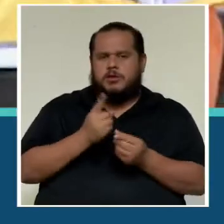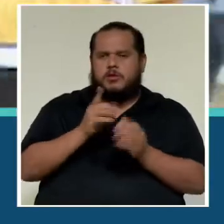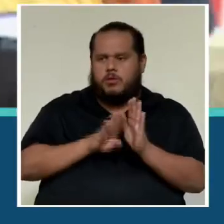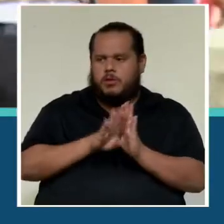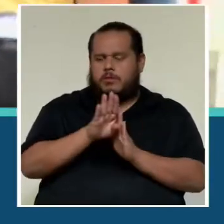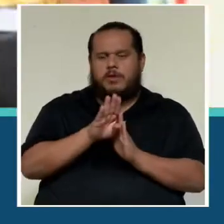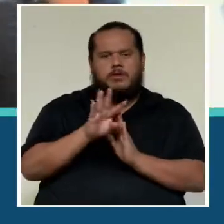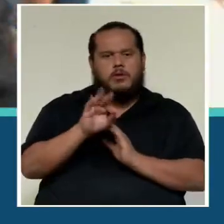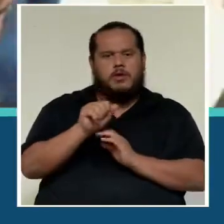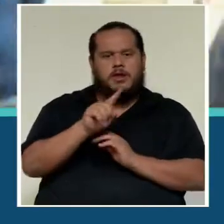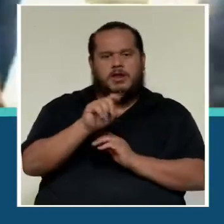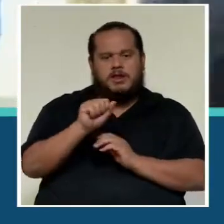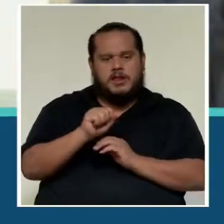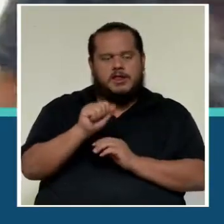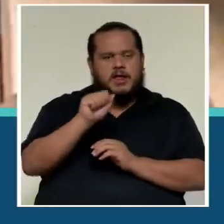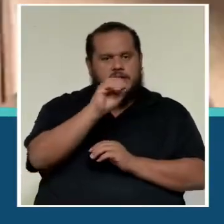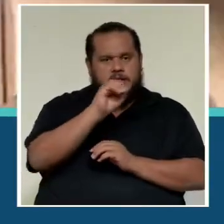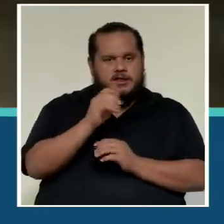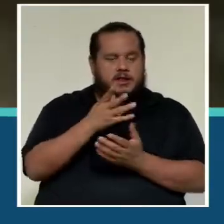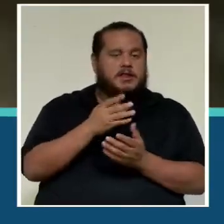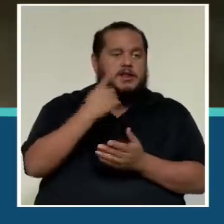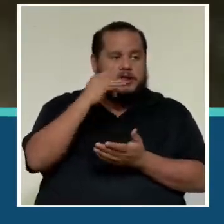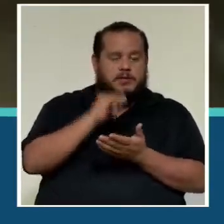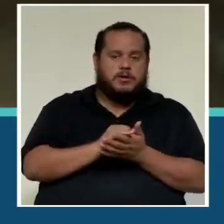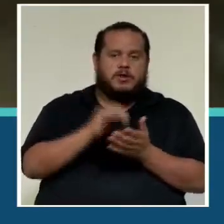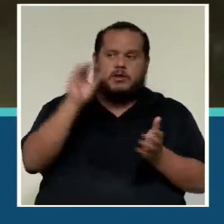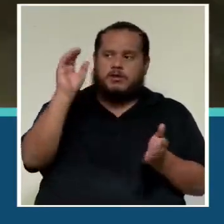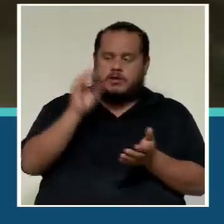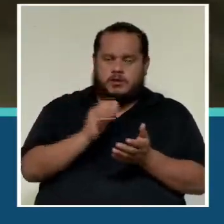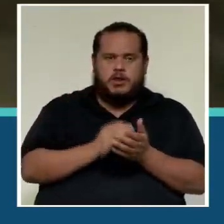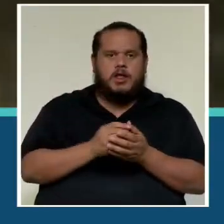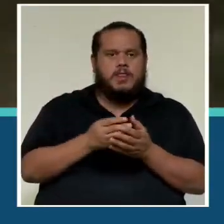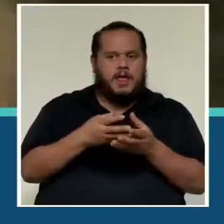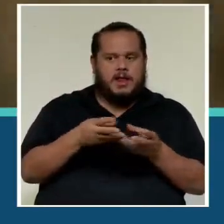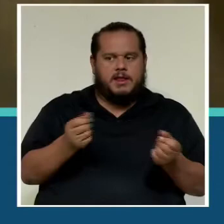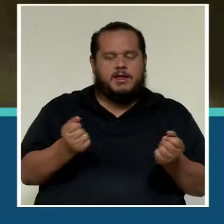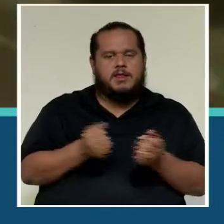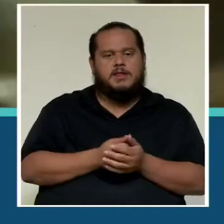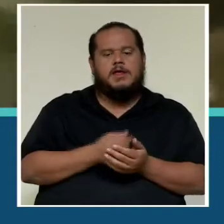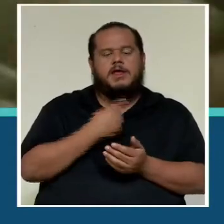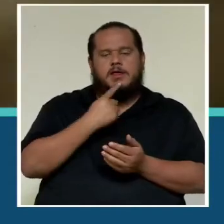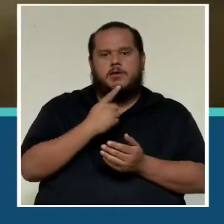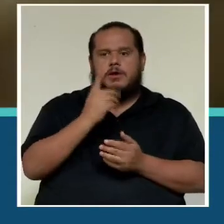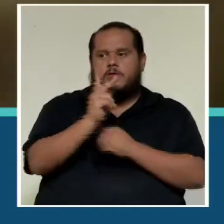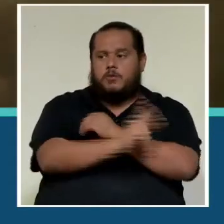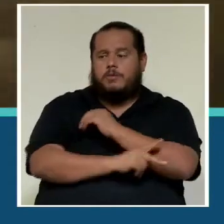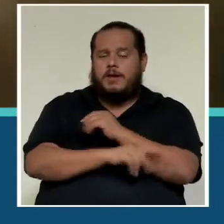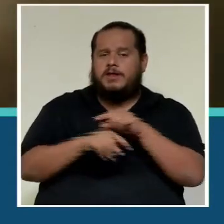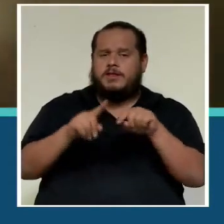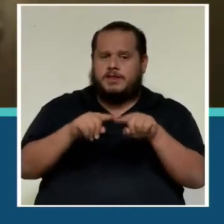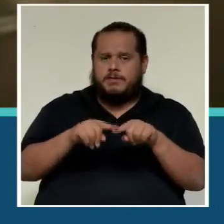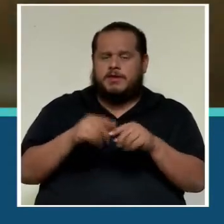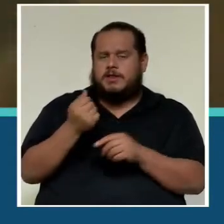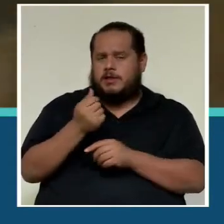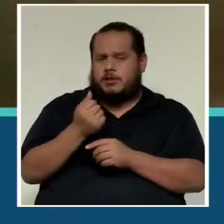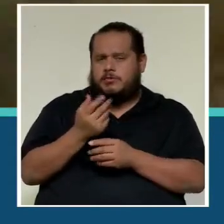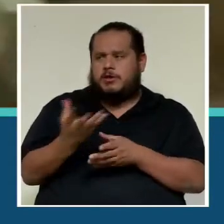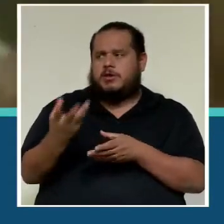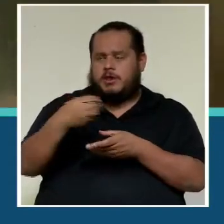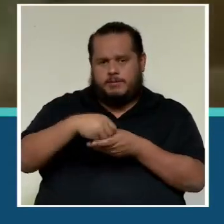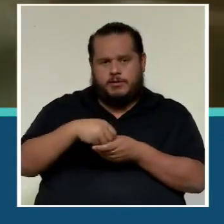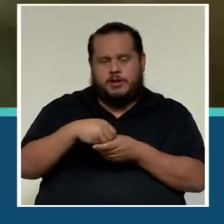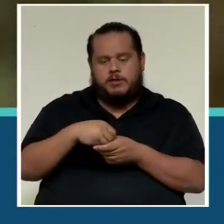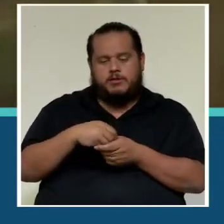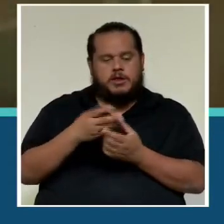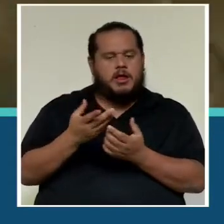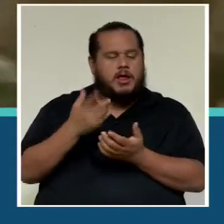la tasa de interés y por ende generará reducción de liquidez, y afirmó que al ser un país dependiente de los precios importados, es